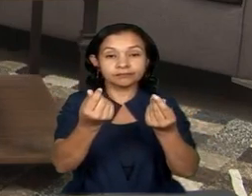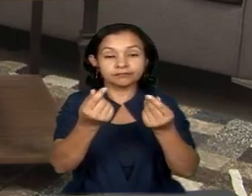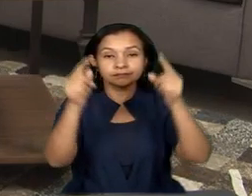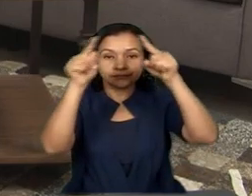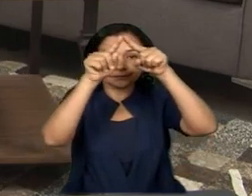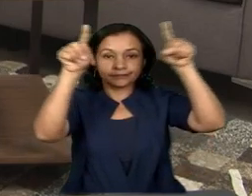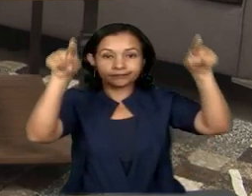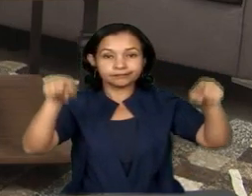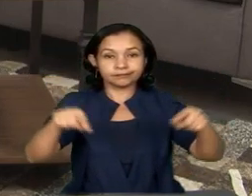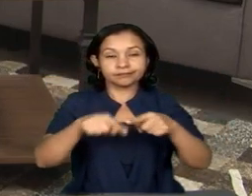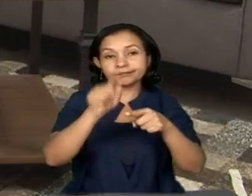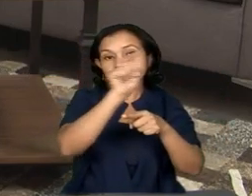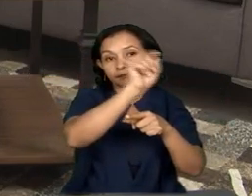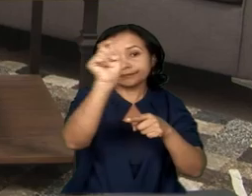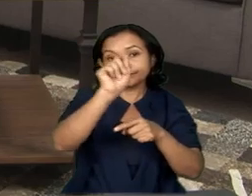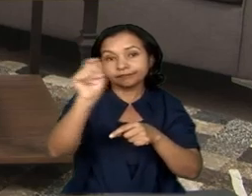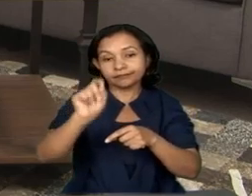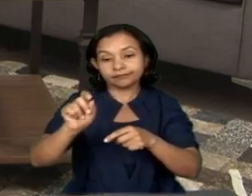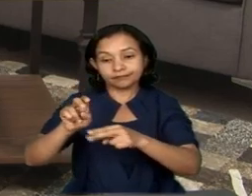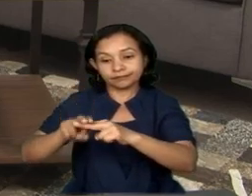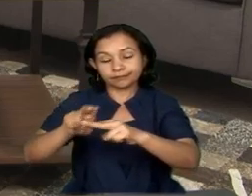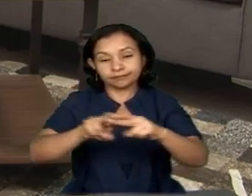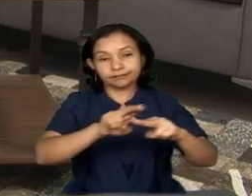pizarra, en reposición de pupitres,